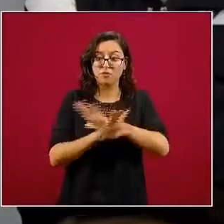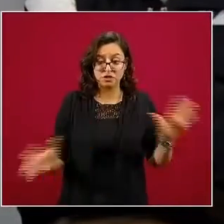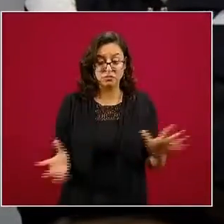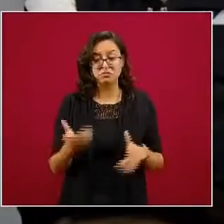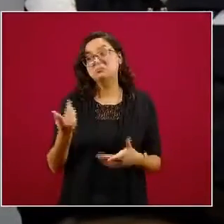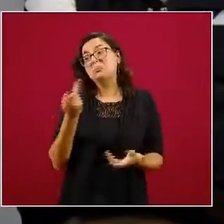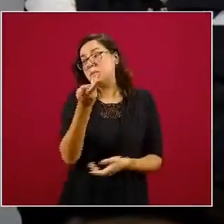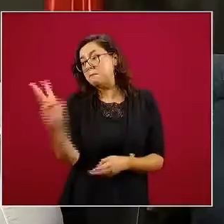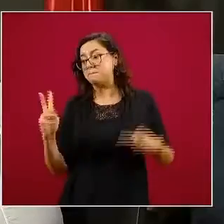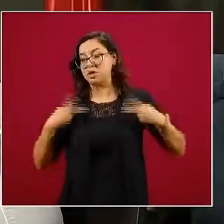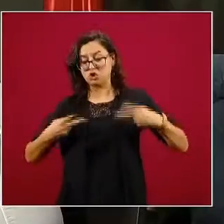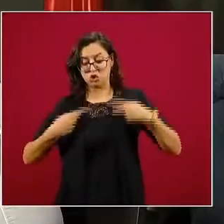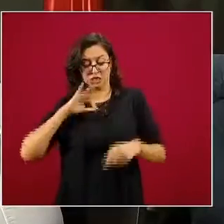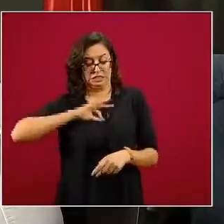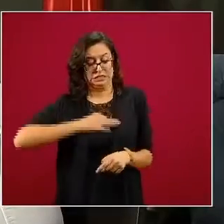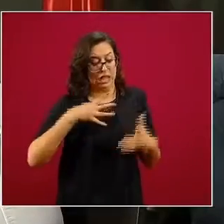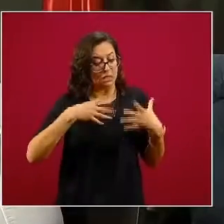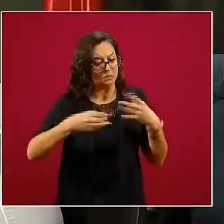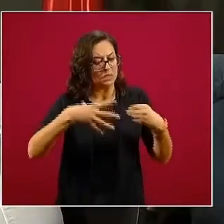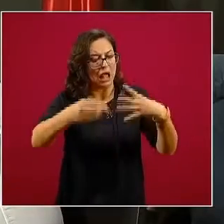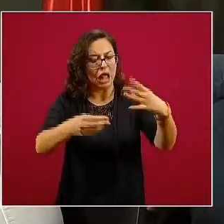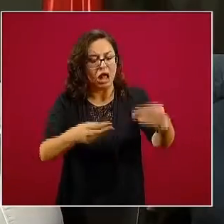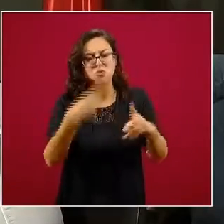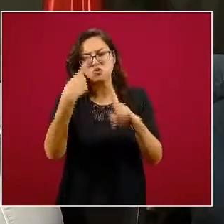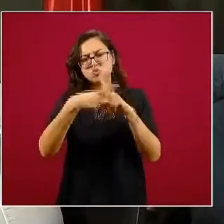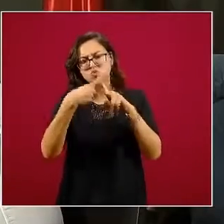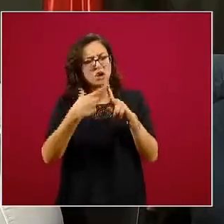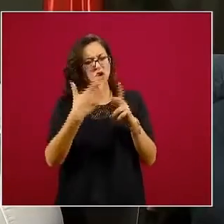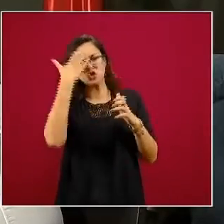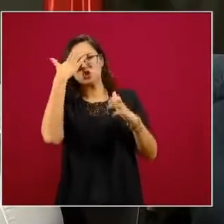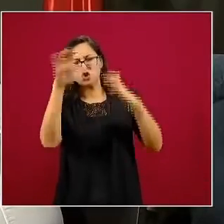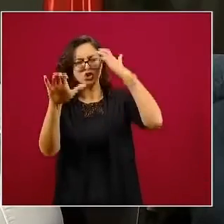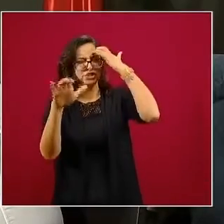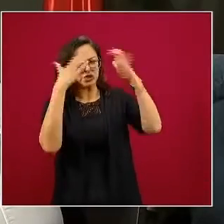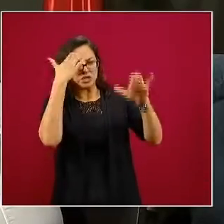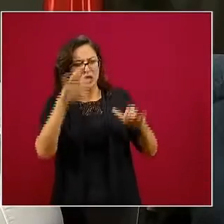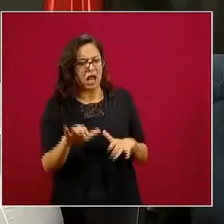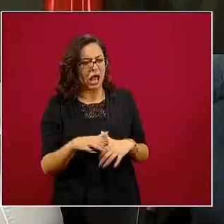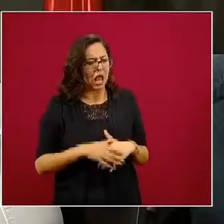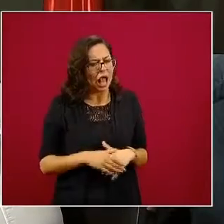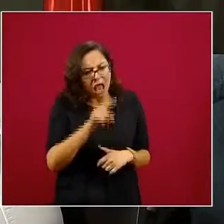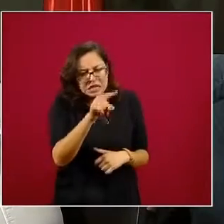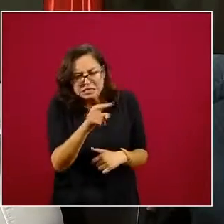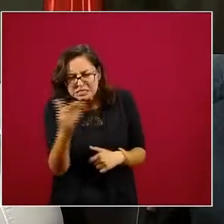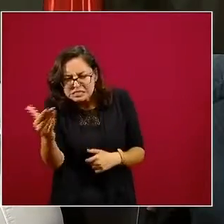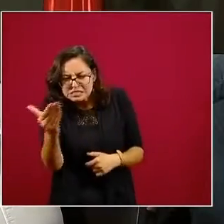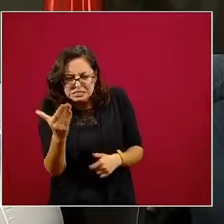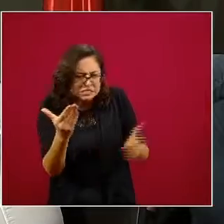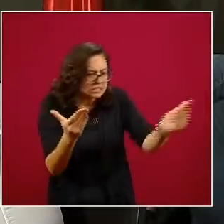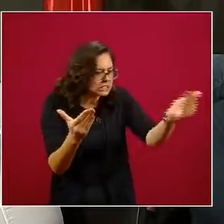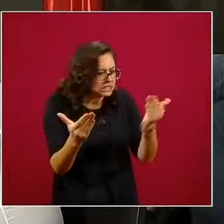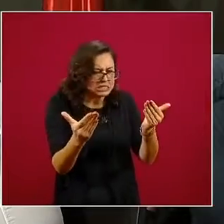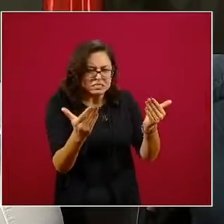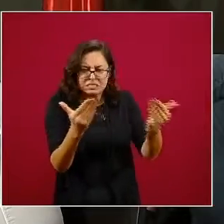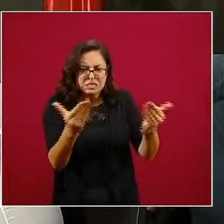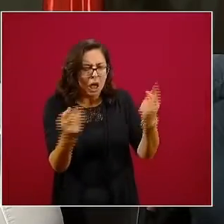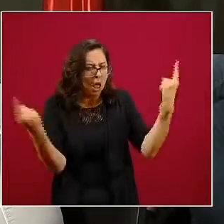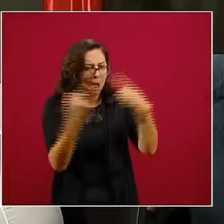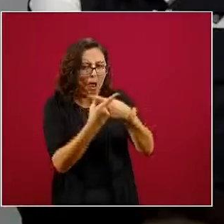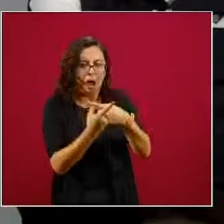sido por parte de 9 gobernadores, incluso también ha habido otros como el de Baja California, la propia de la Ciudad